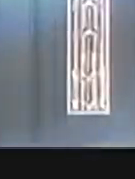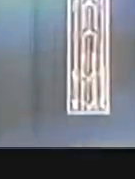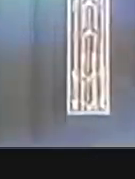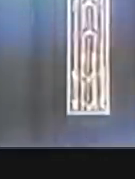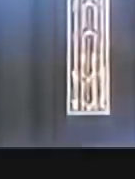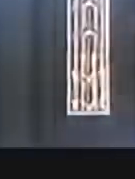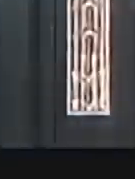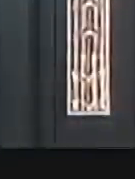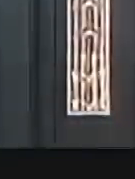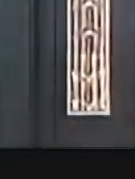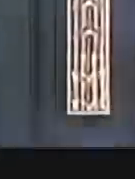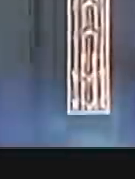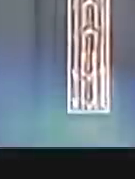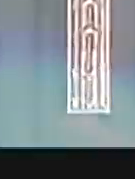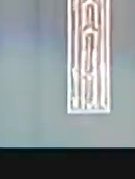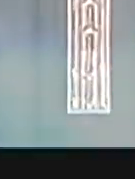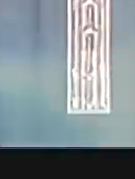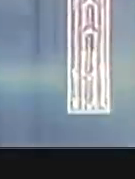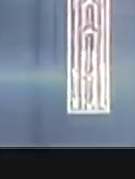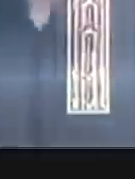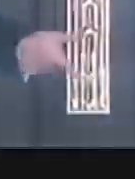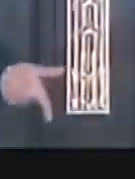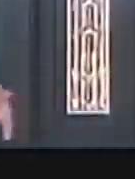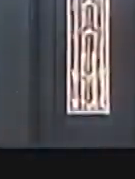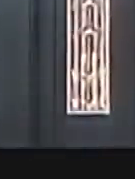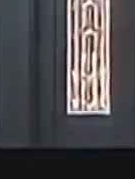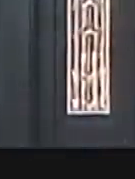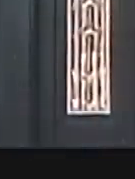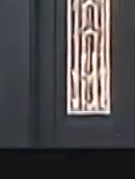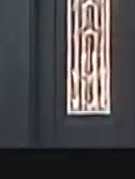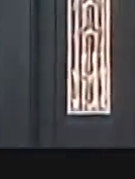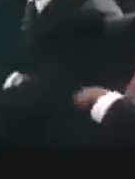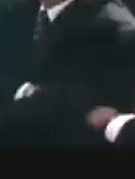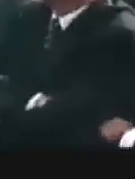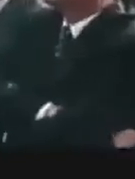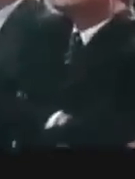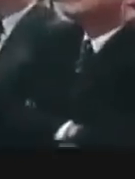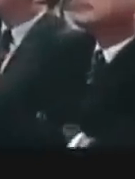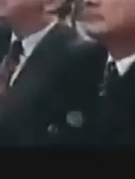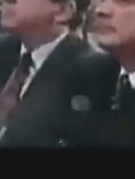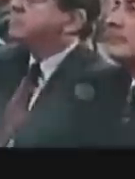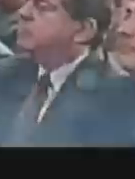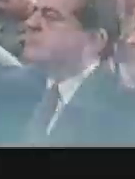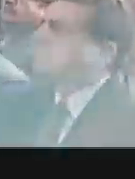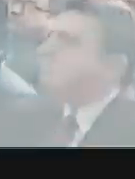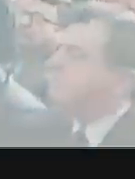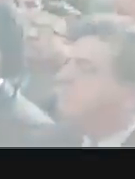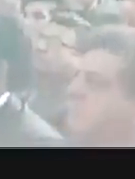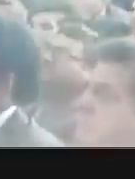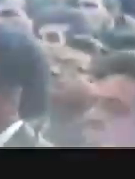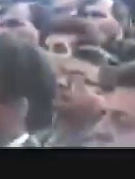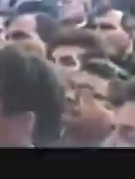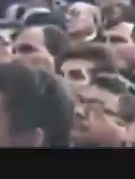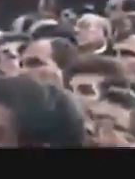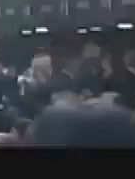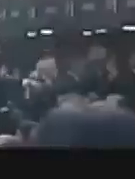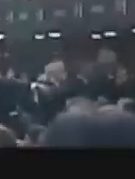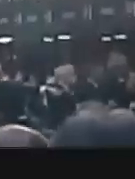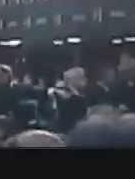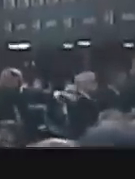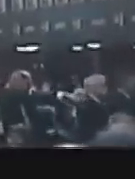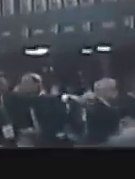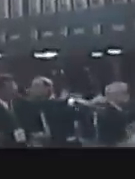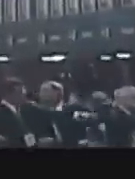O la revolución nos pasa por encima. Es momento de oír la voz de la nación, de